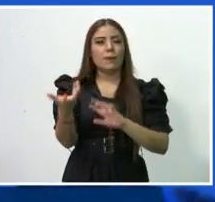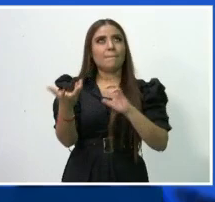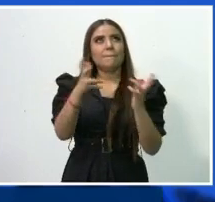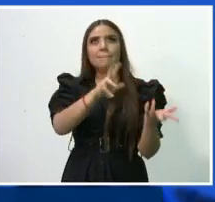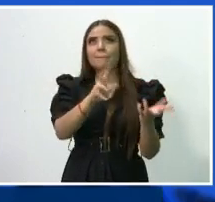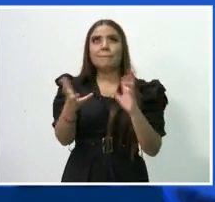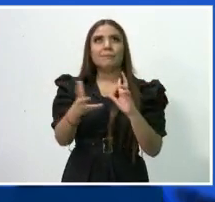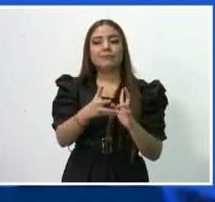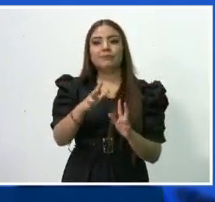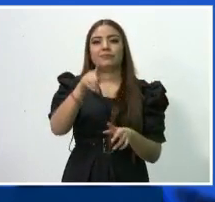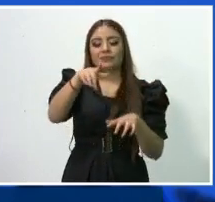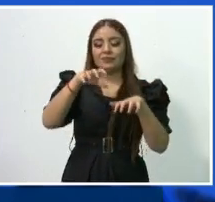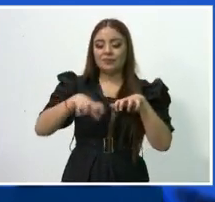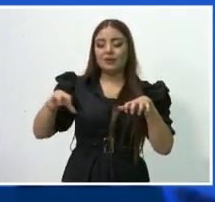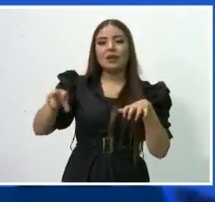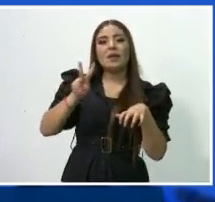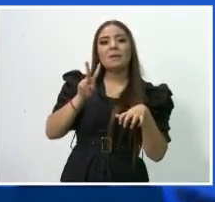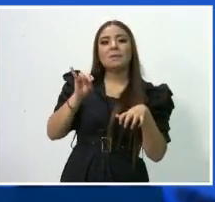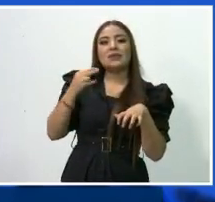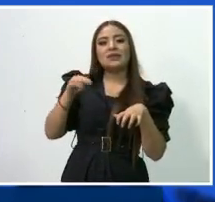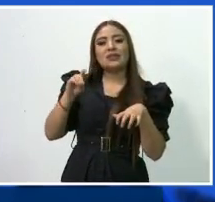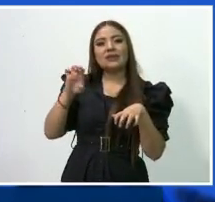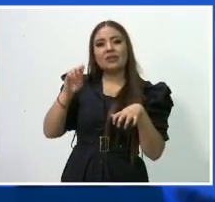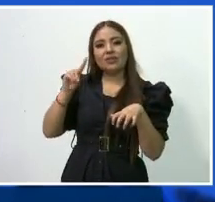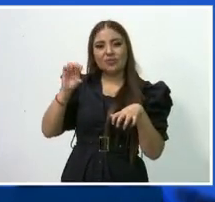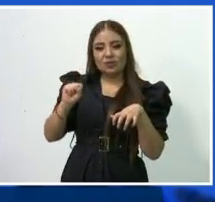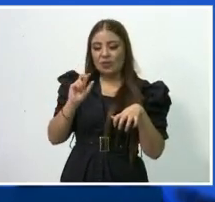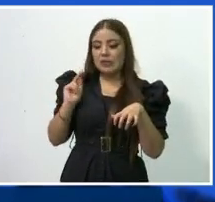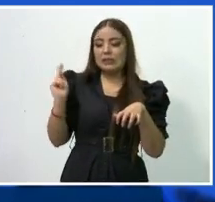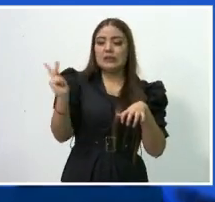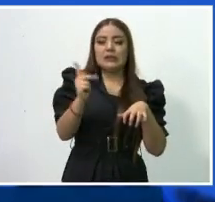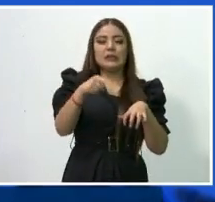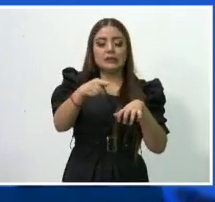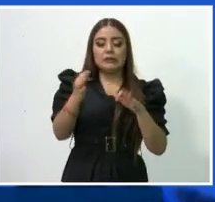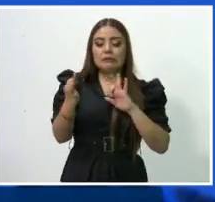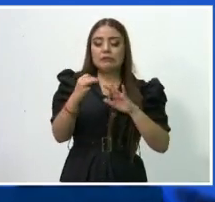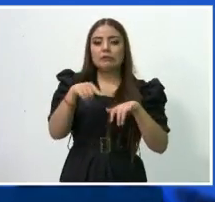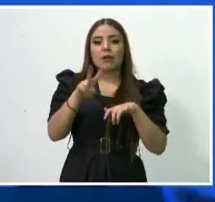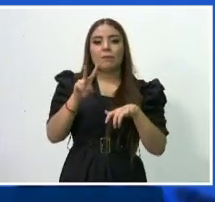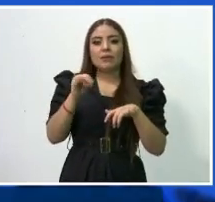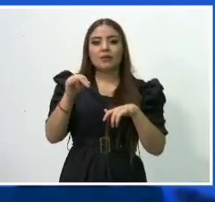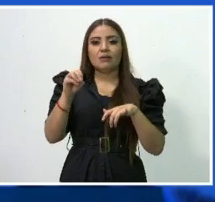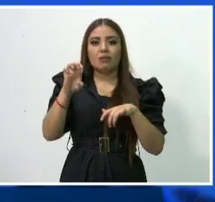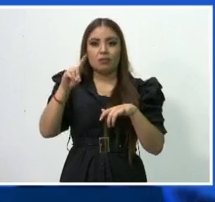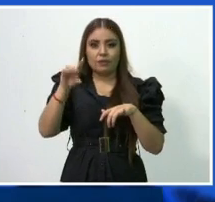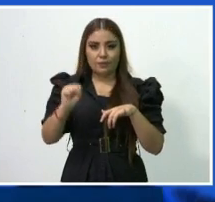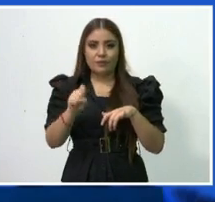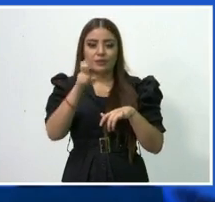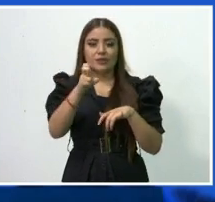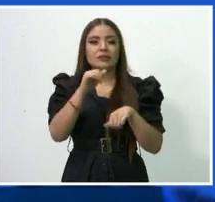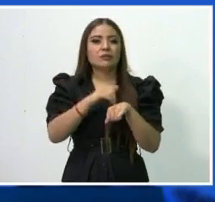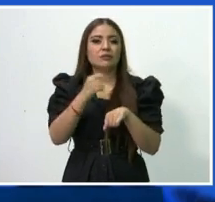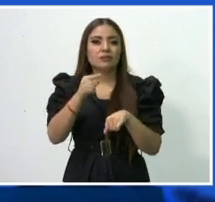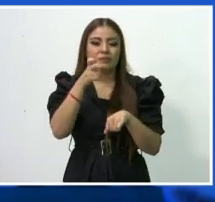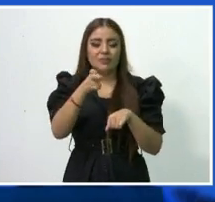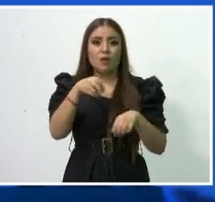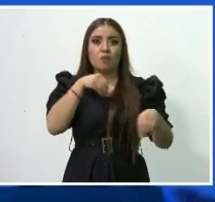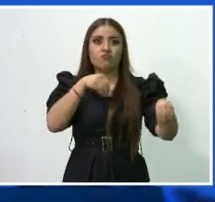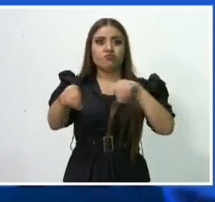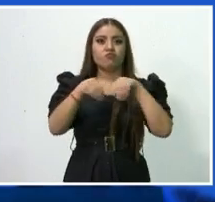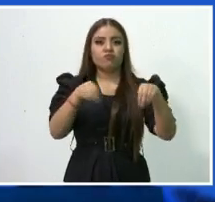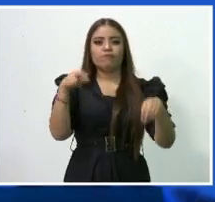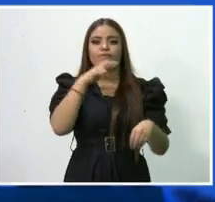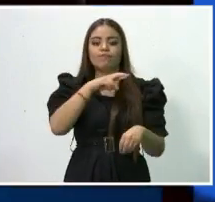El viñedos fue sobre el periférico Raúl López Sánchez y Esto ocasionó justamente que hubiera movilización